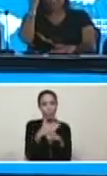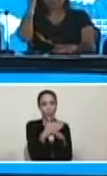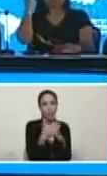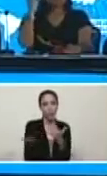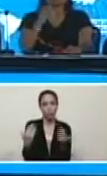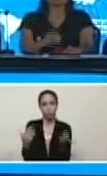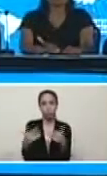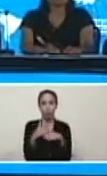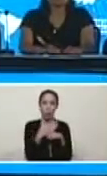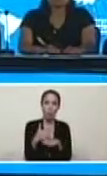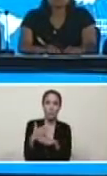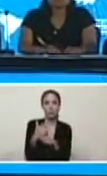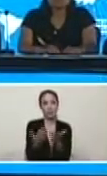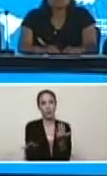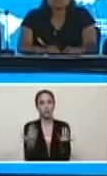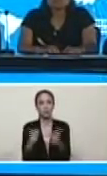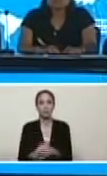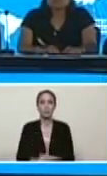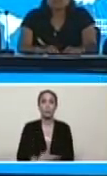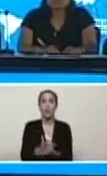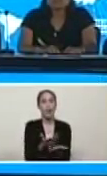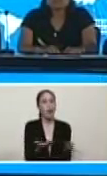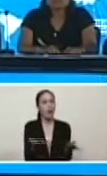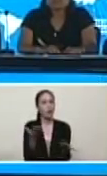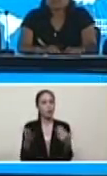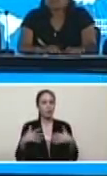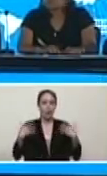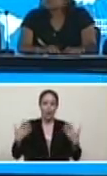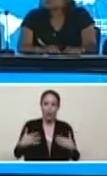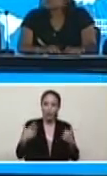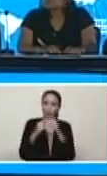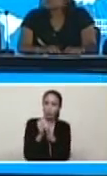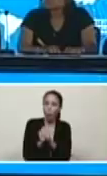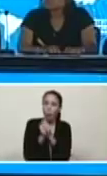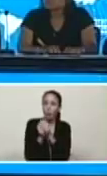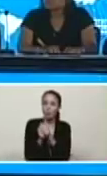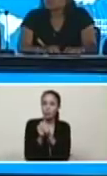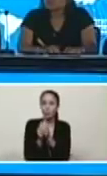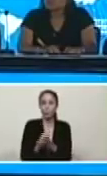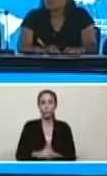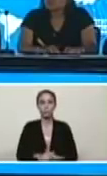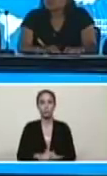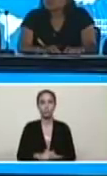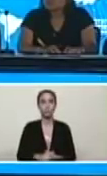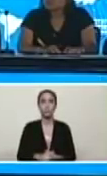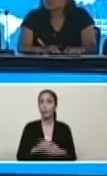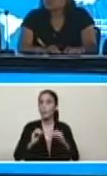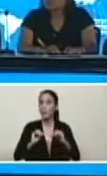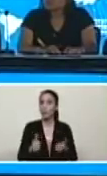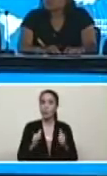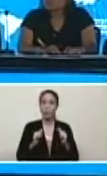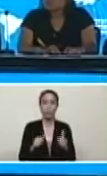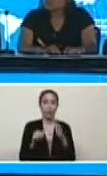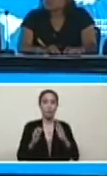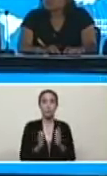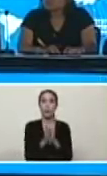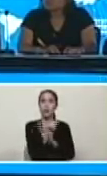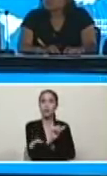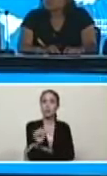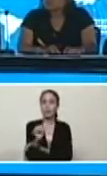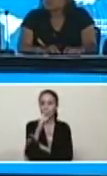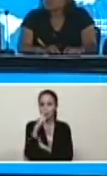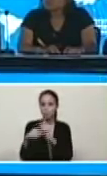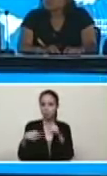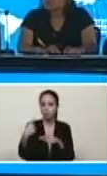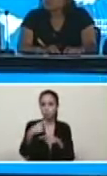familiar. Una Semana Santa bonita para todo el pueblo de Venezuela. Ya arranca la Semana Santa a partir del